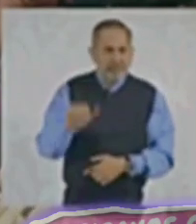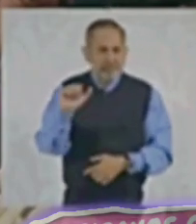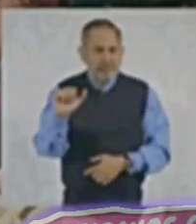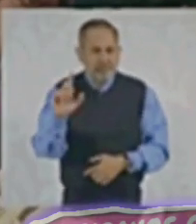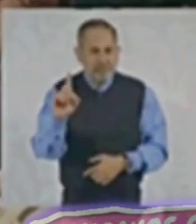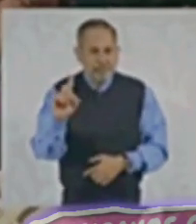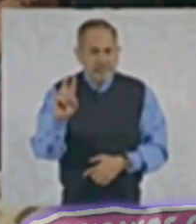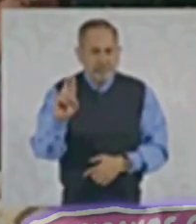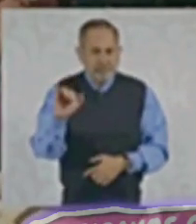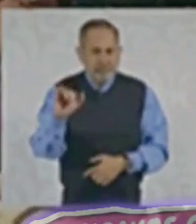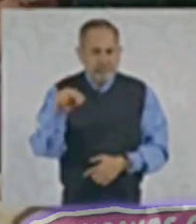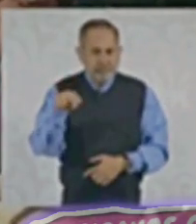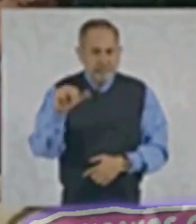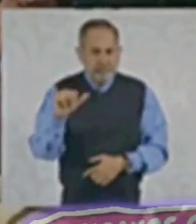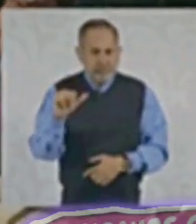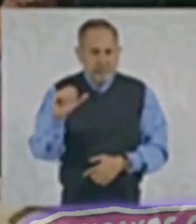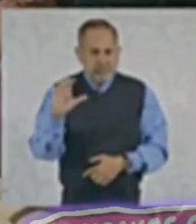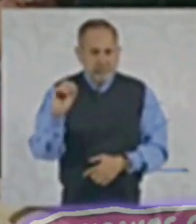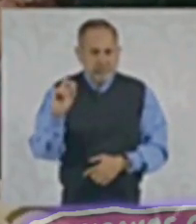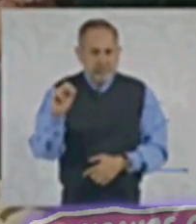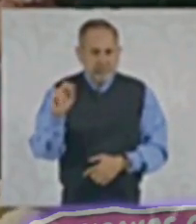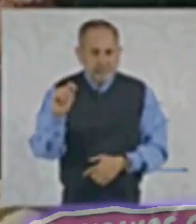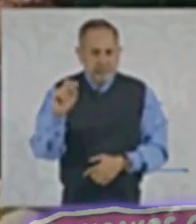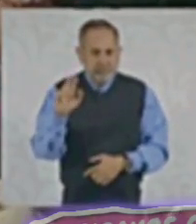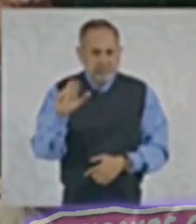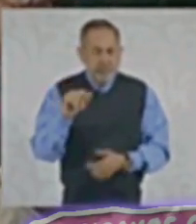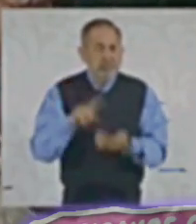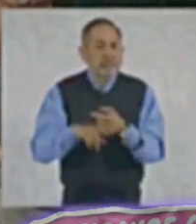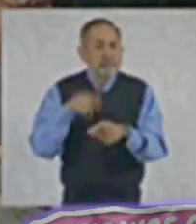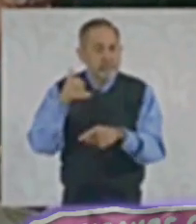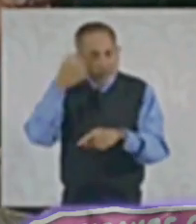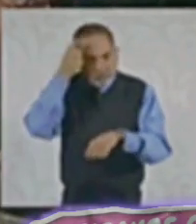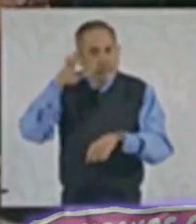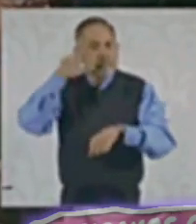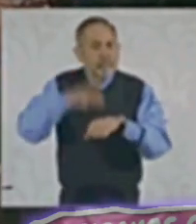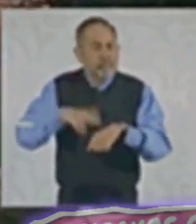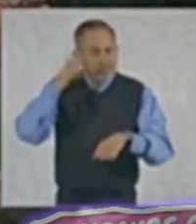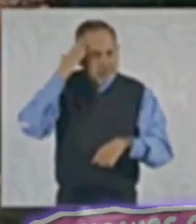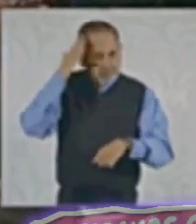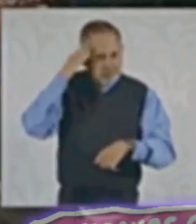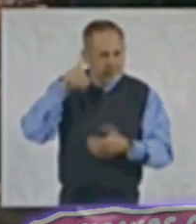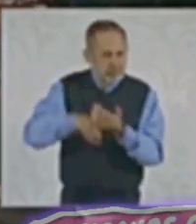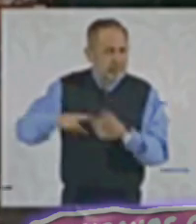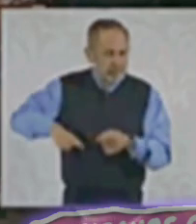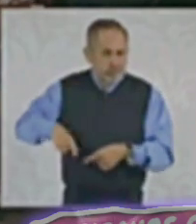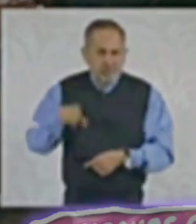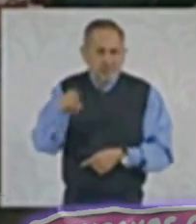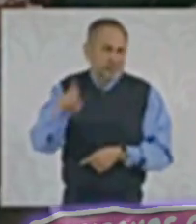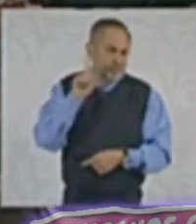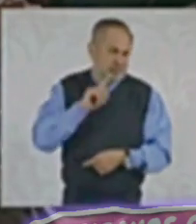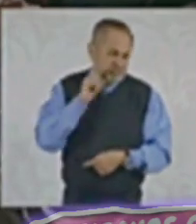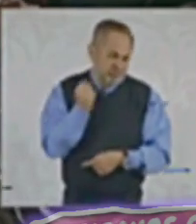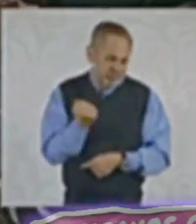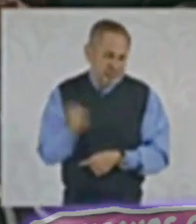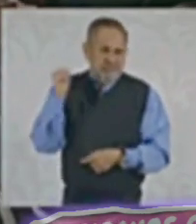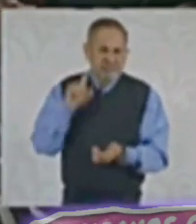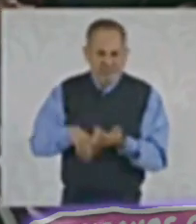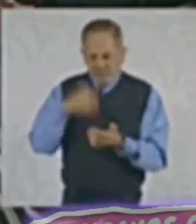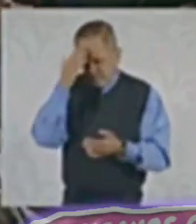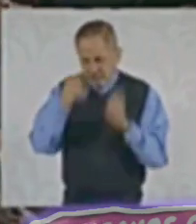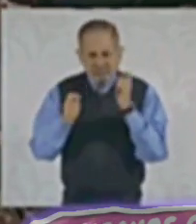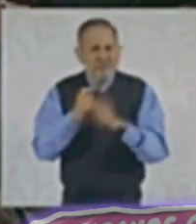Adriana, ella era directora general de gobierno, es una mujer muy capaz, de principios,